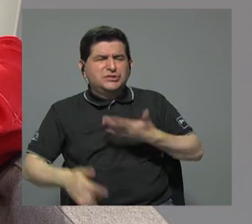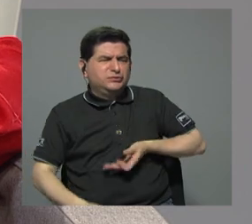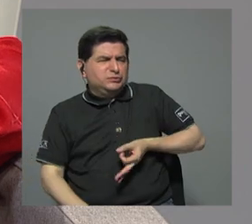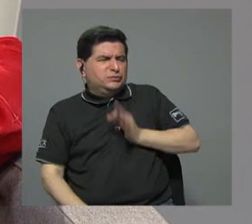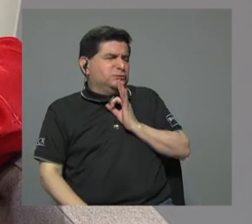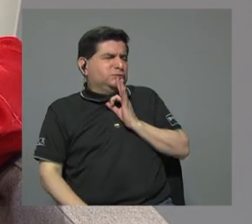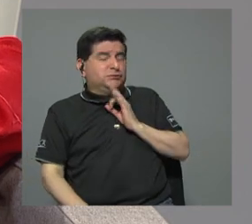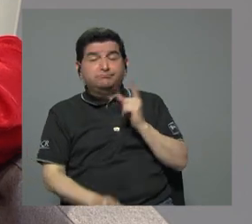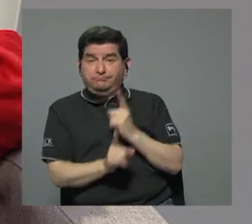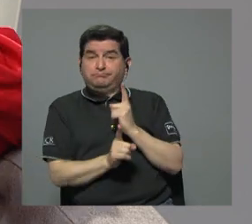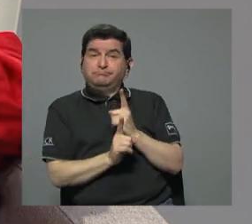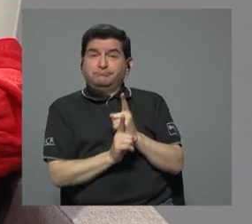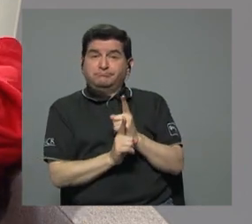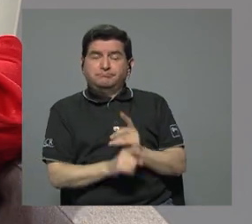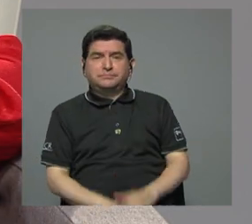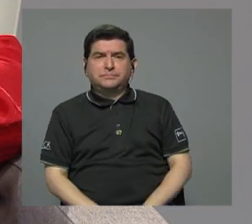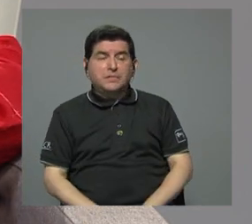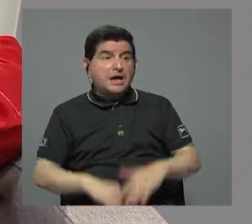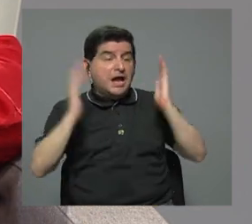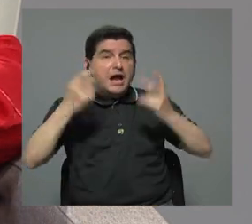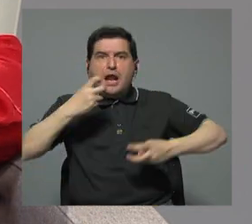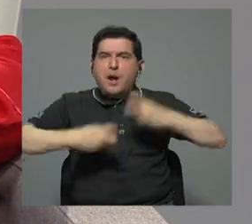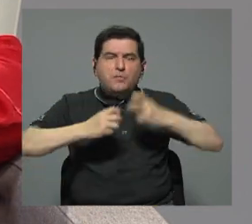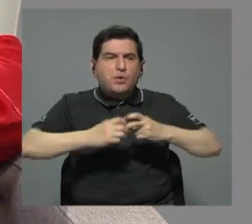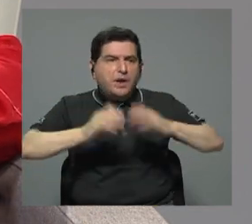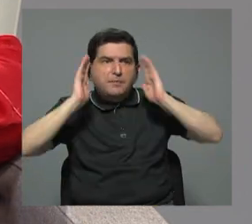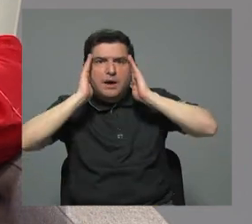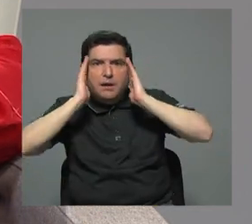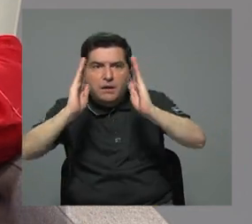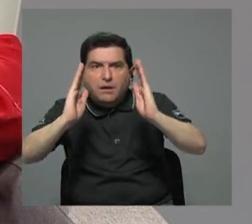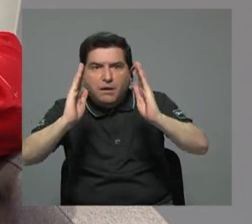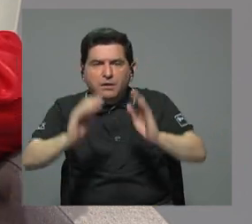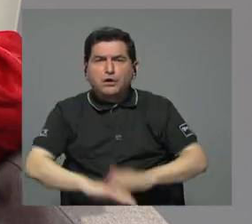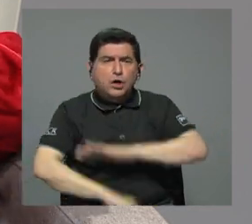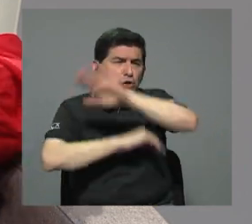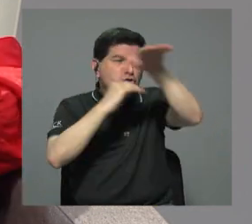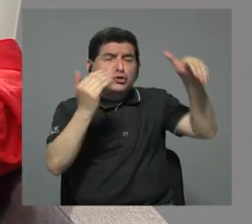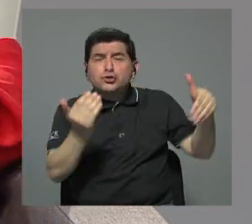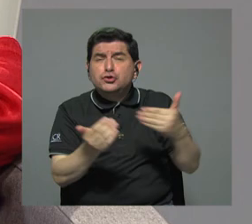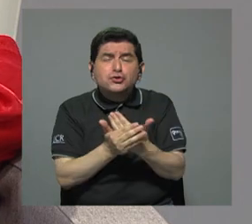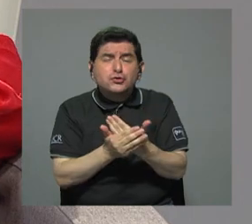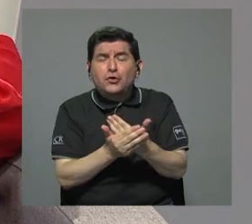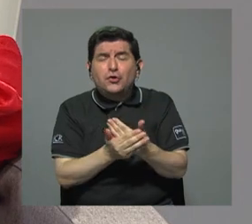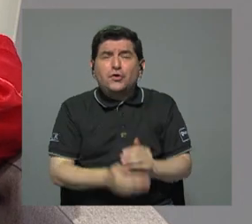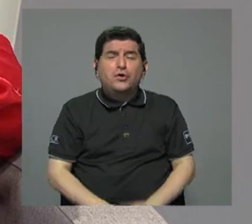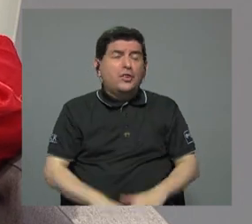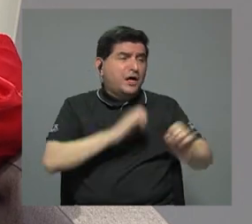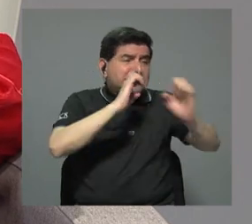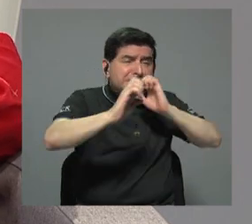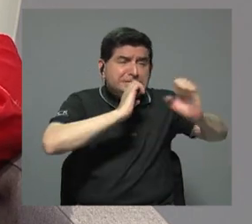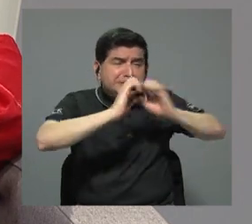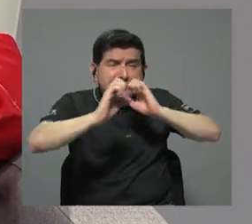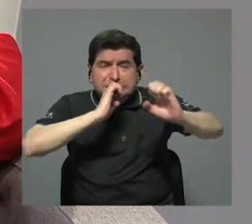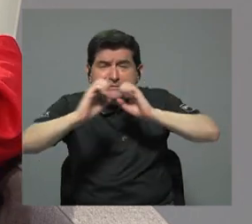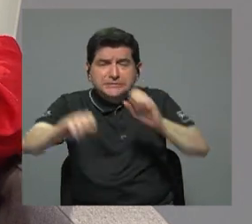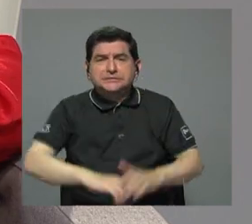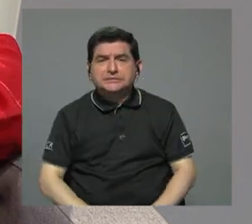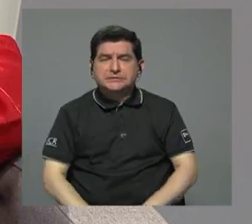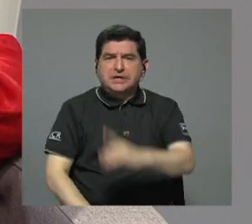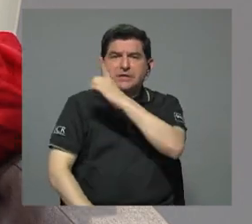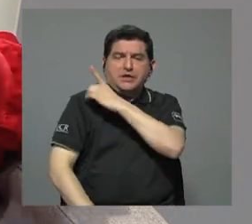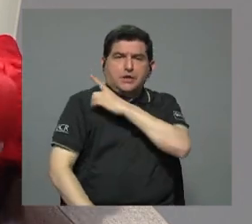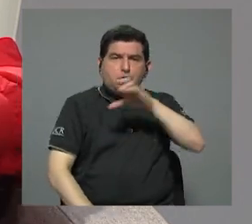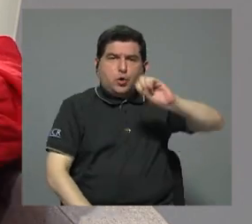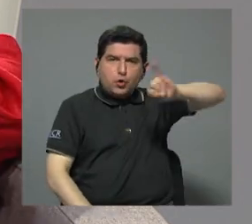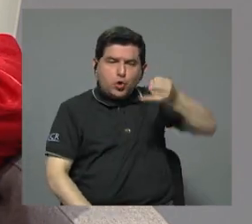efecto así es se hace el gran escándalo se hace todas las entrevistas por ejemplo el director de lo